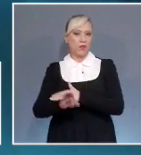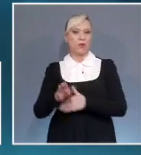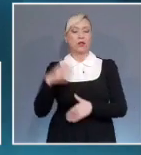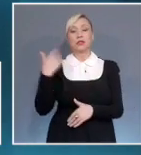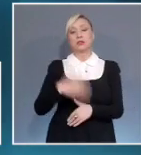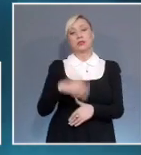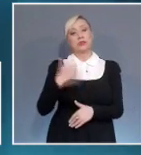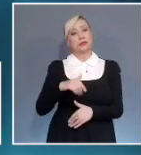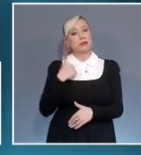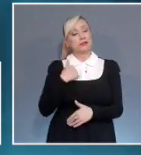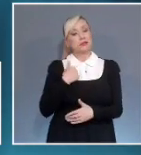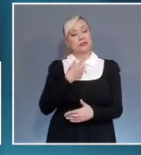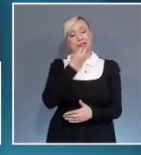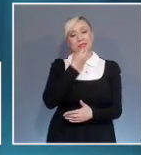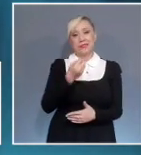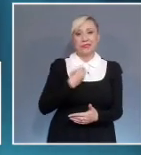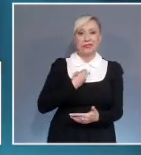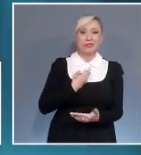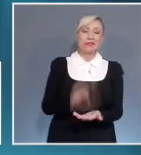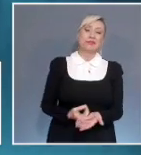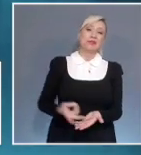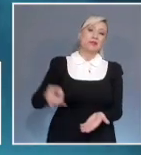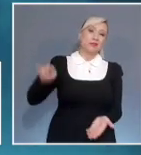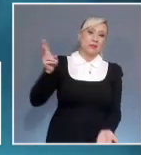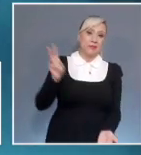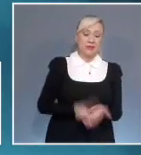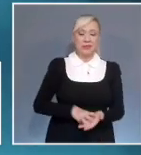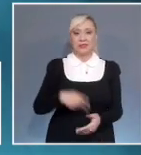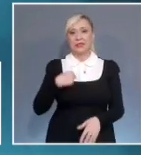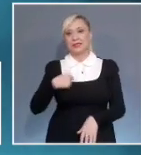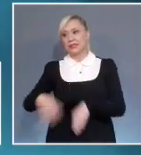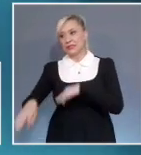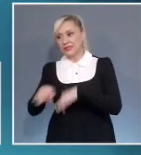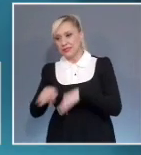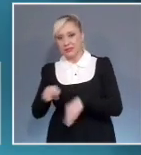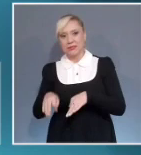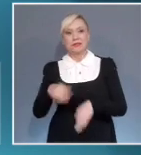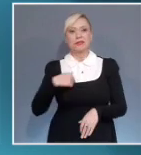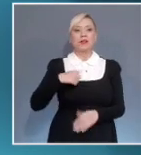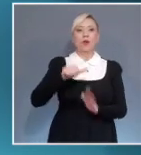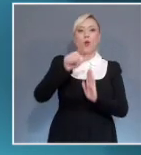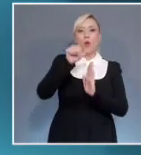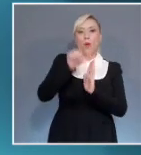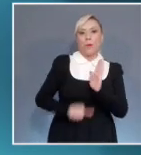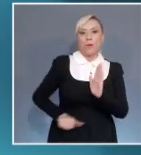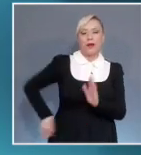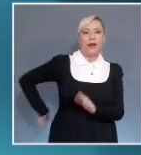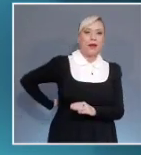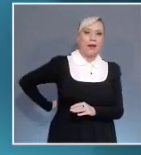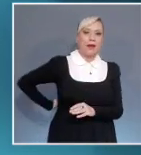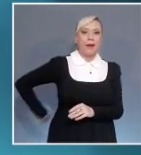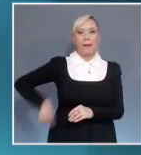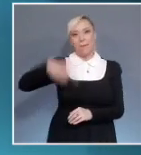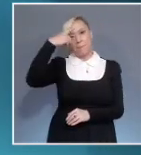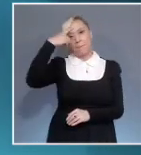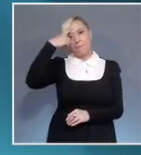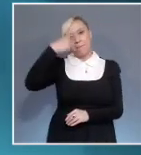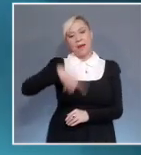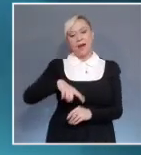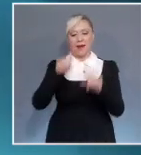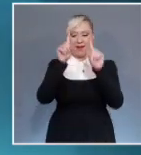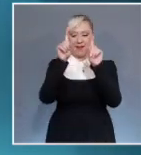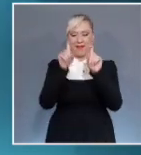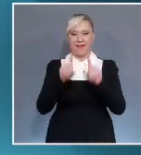de todas maneras con la guardia alta, con la guardia baja, con la cuenta diaria y actualmente como secretaria de